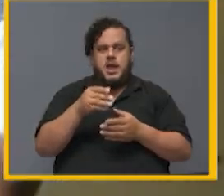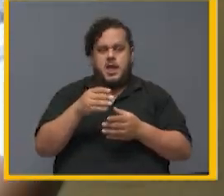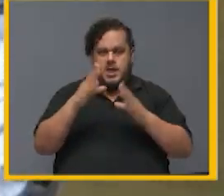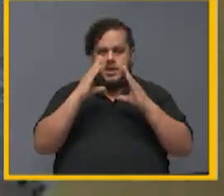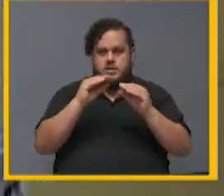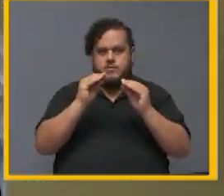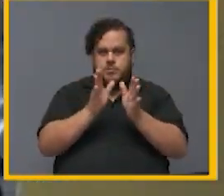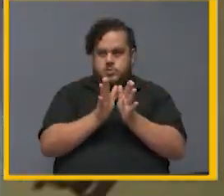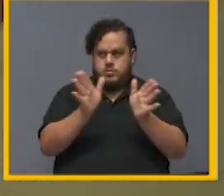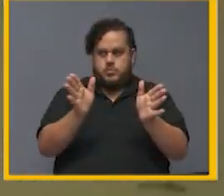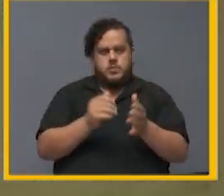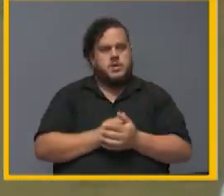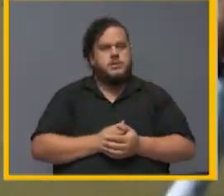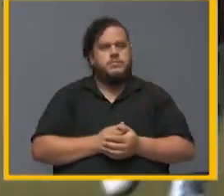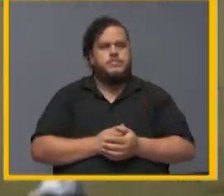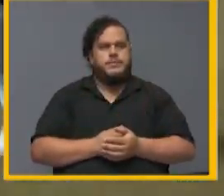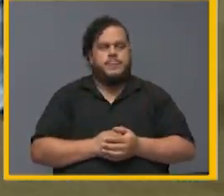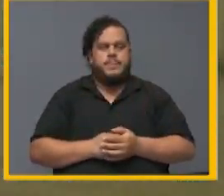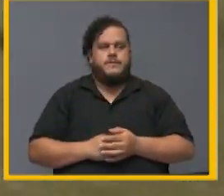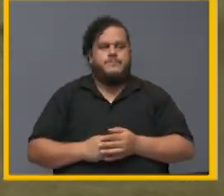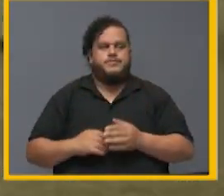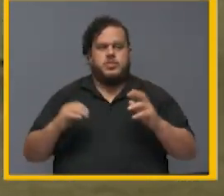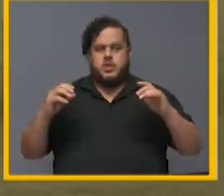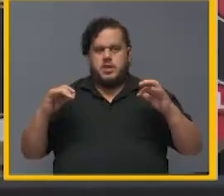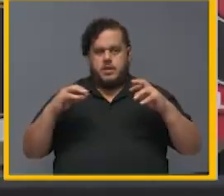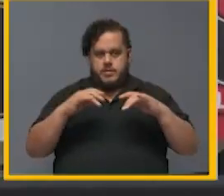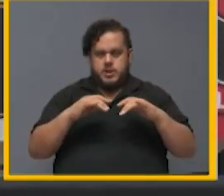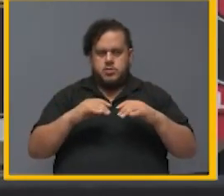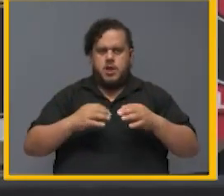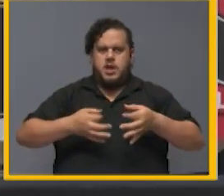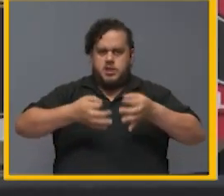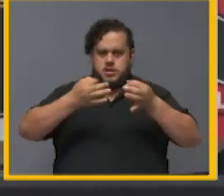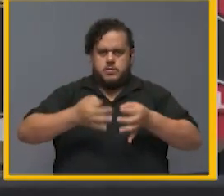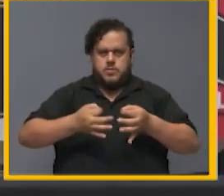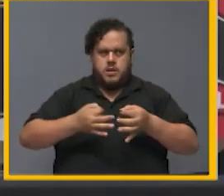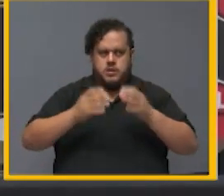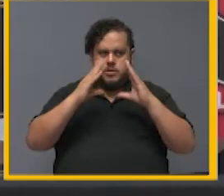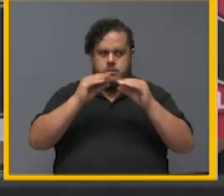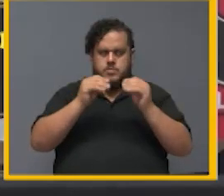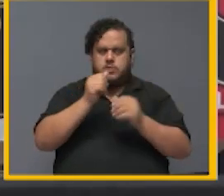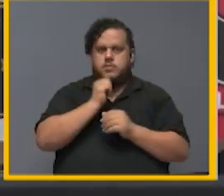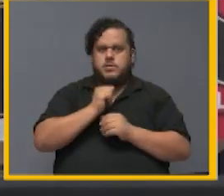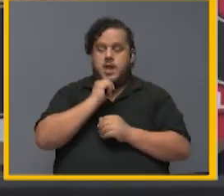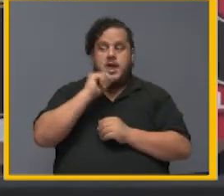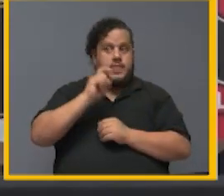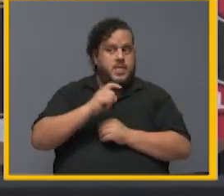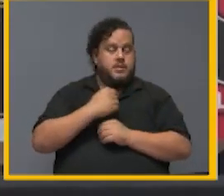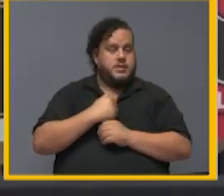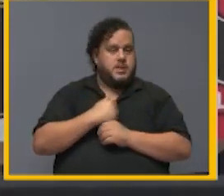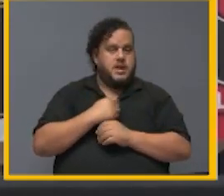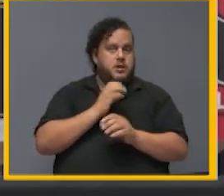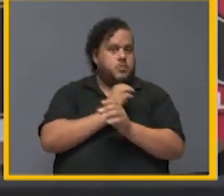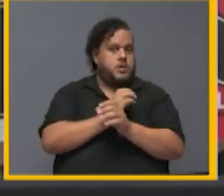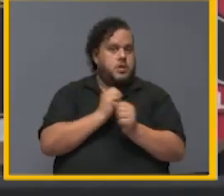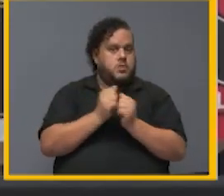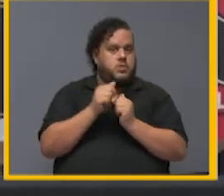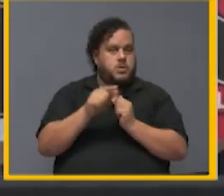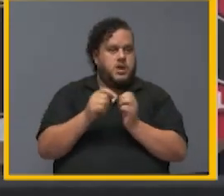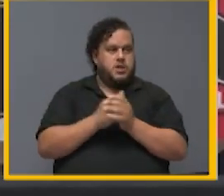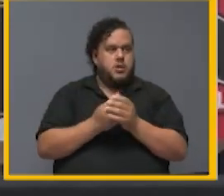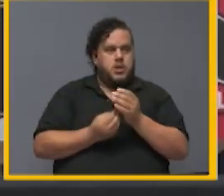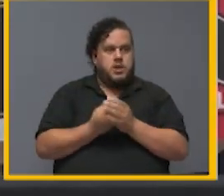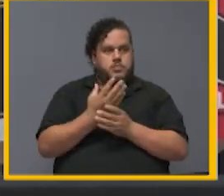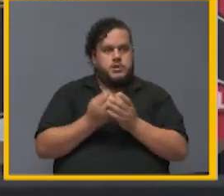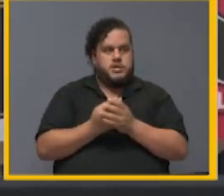pública. Sí, Migración está confirmando datos privados, tendrían que tener cuidado con eso. Las fuentes ahí